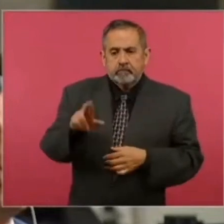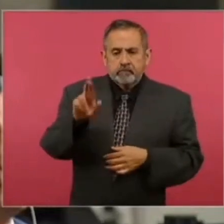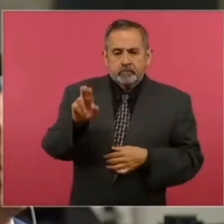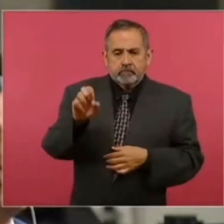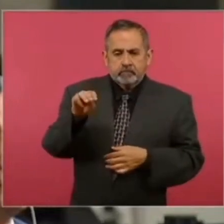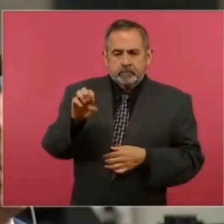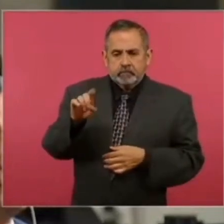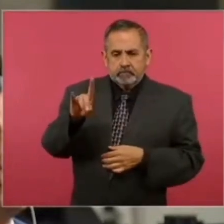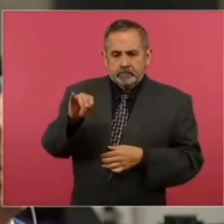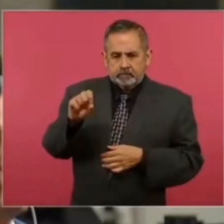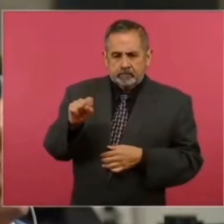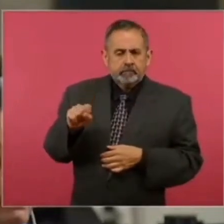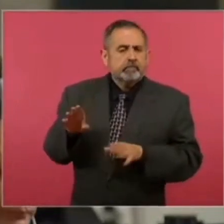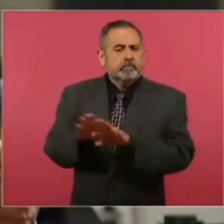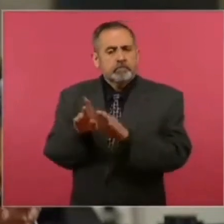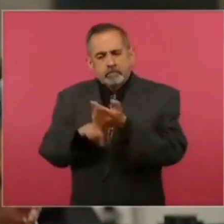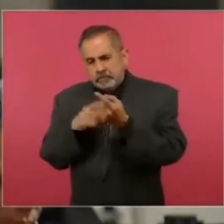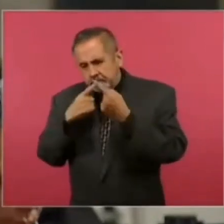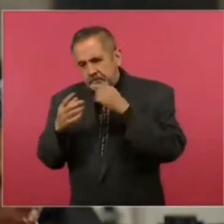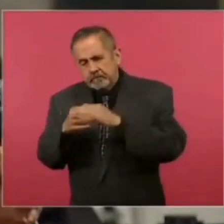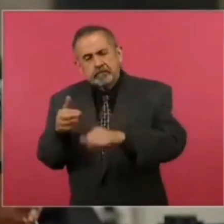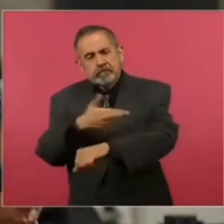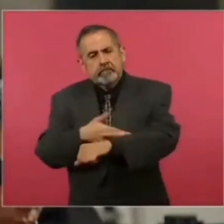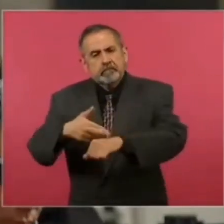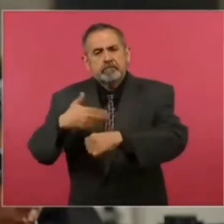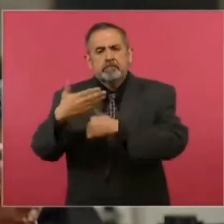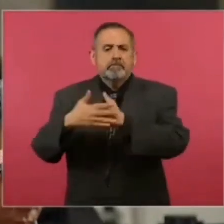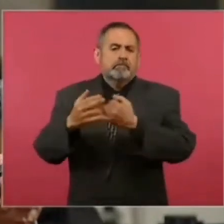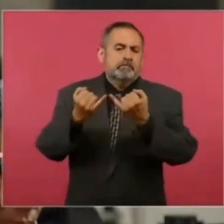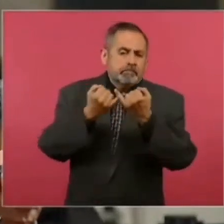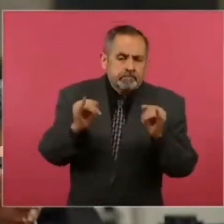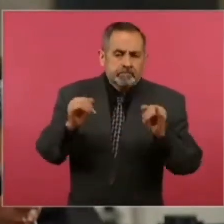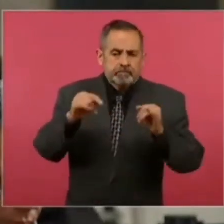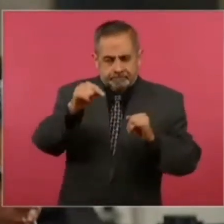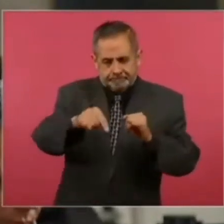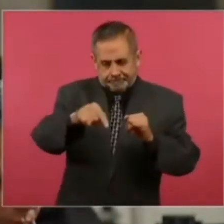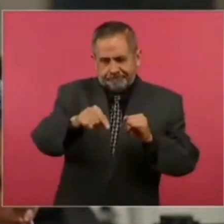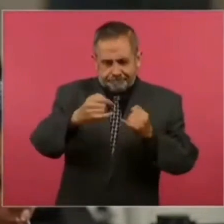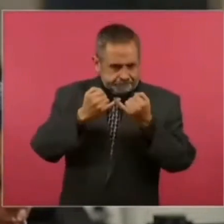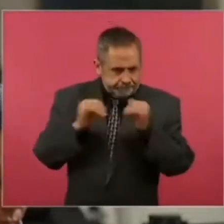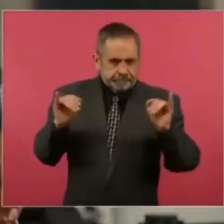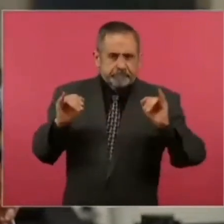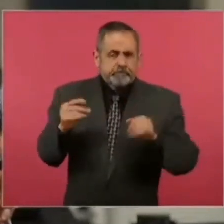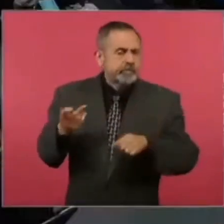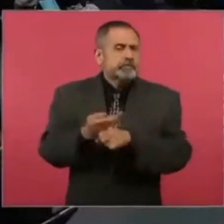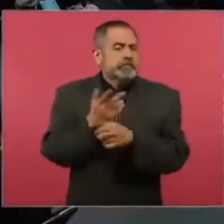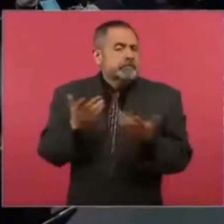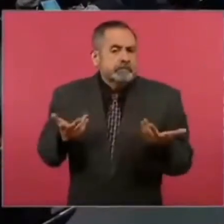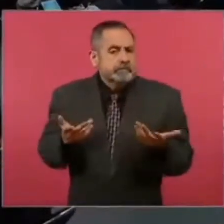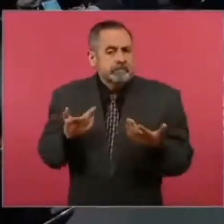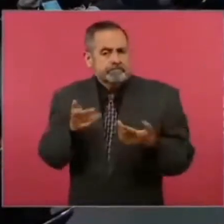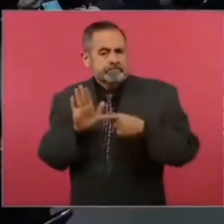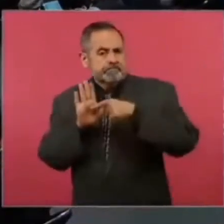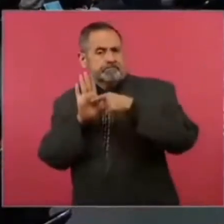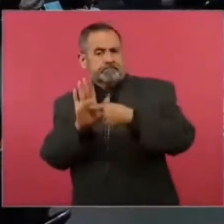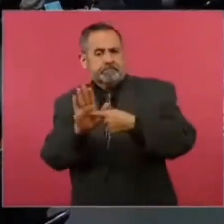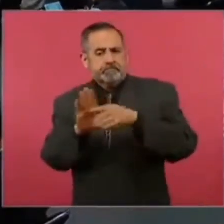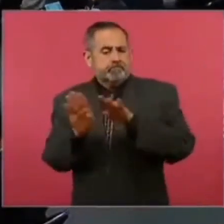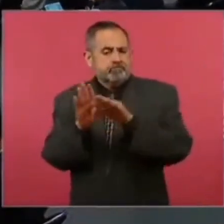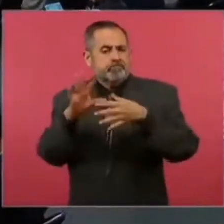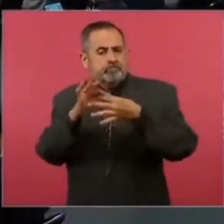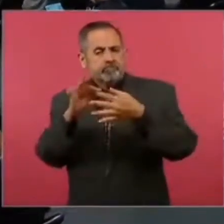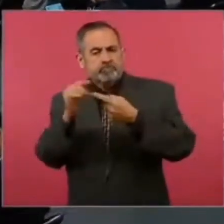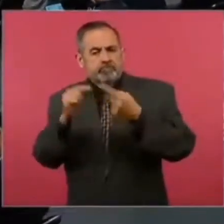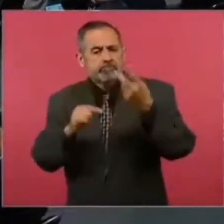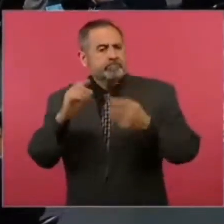Remedios. Asimismo, si en el marco de la inauguración del proyecto, del parque, se habrá de presentar todo el entramado